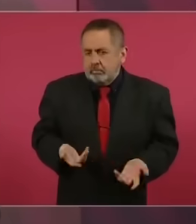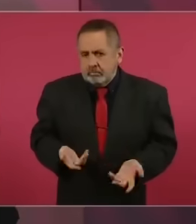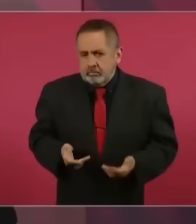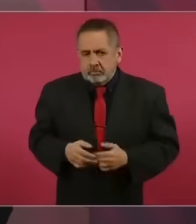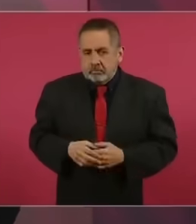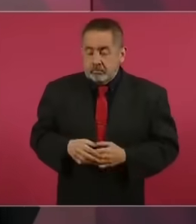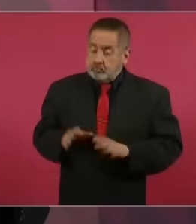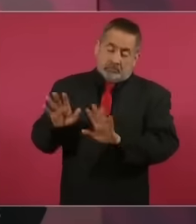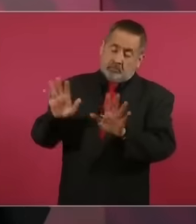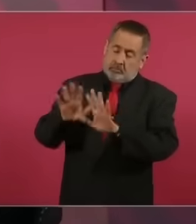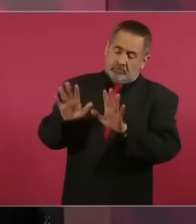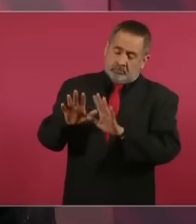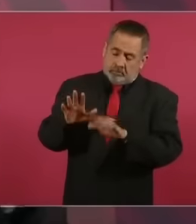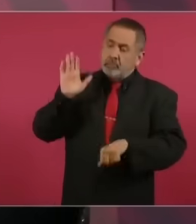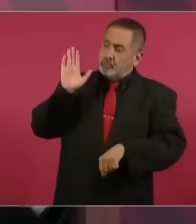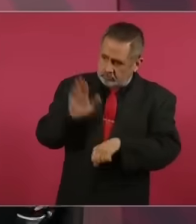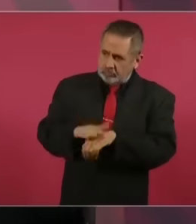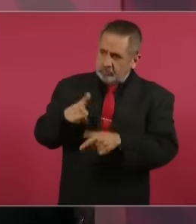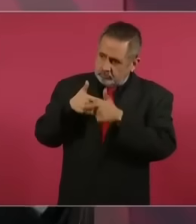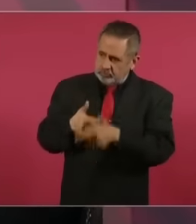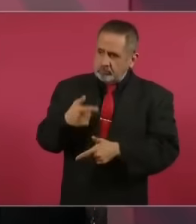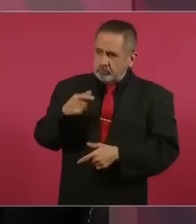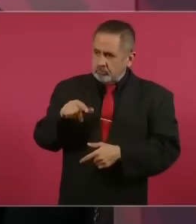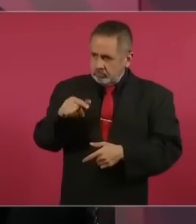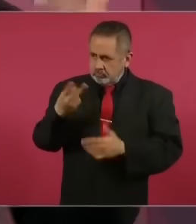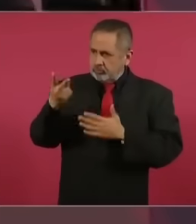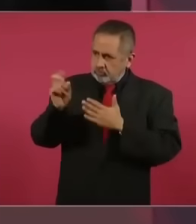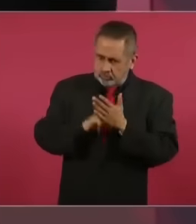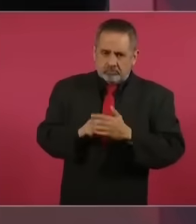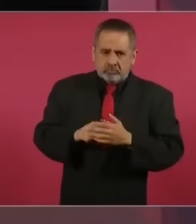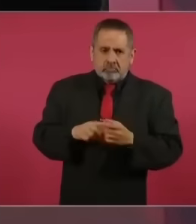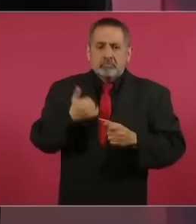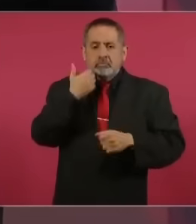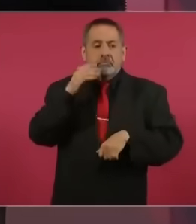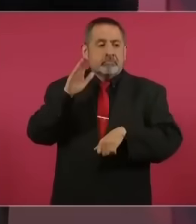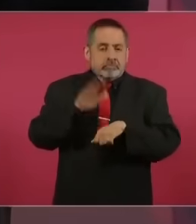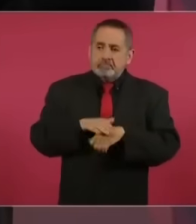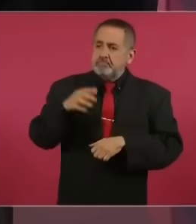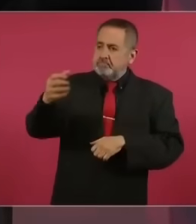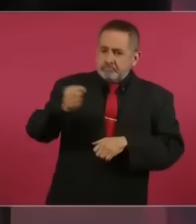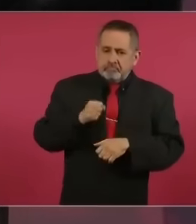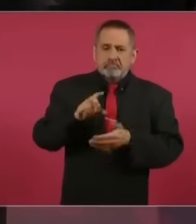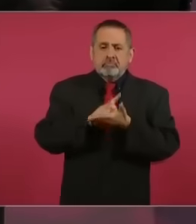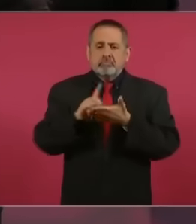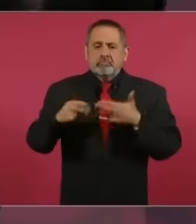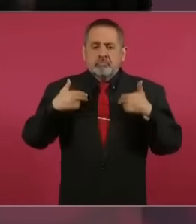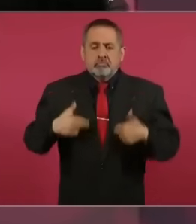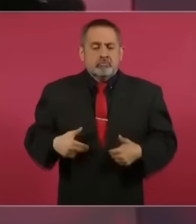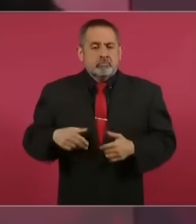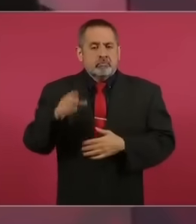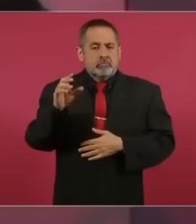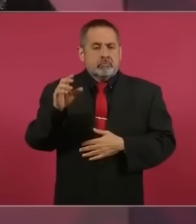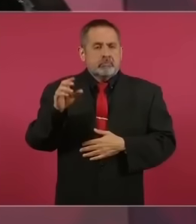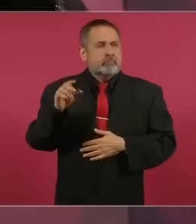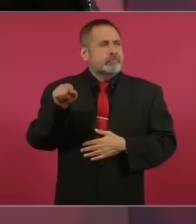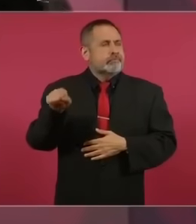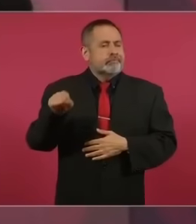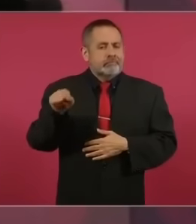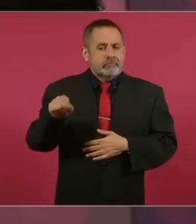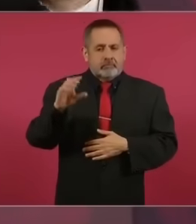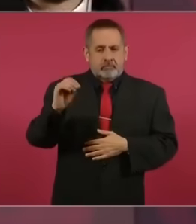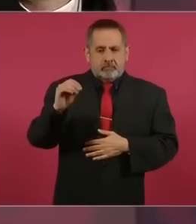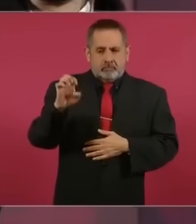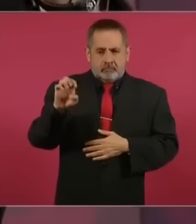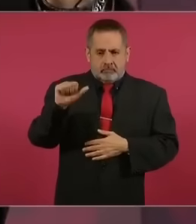No, no, no, no nos alcanza 1 mes. Además, queremos que vengan los de derechos humanos de Naciones, no, de la